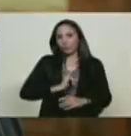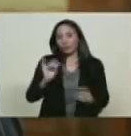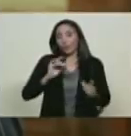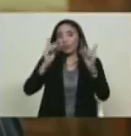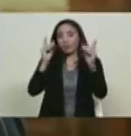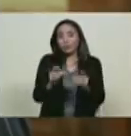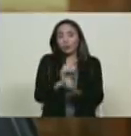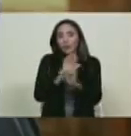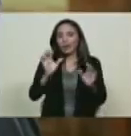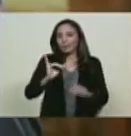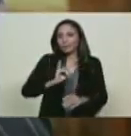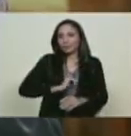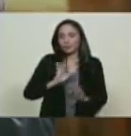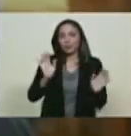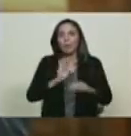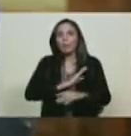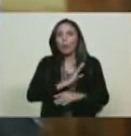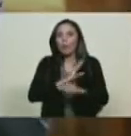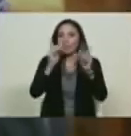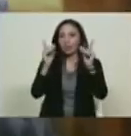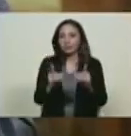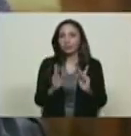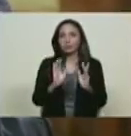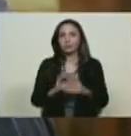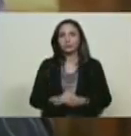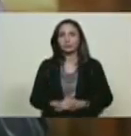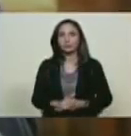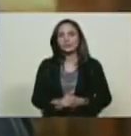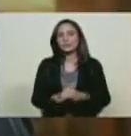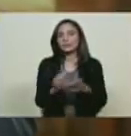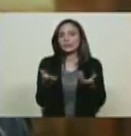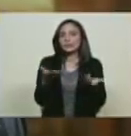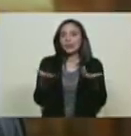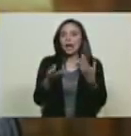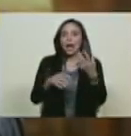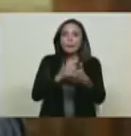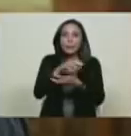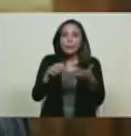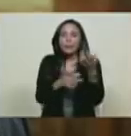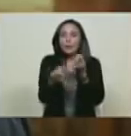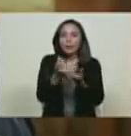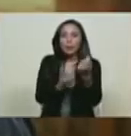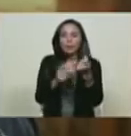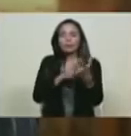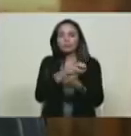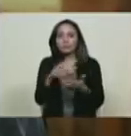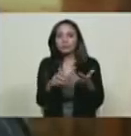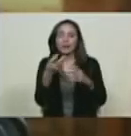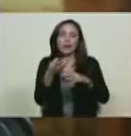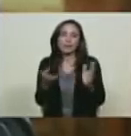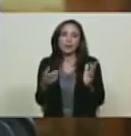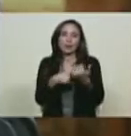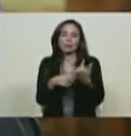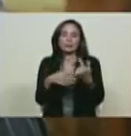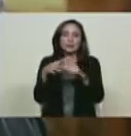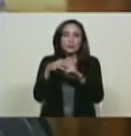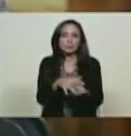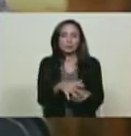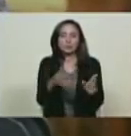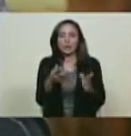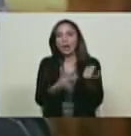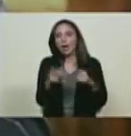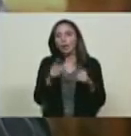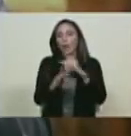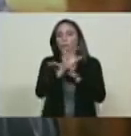decisiones, no nos vamos a prestar a ningún tipo de guerra económica que lo que haría es perjudicar a todos y principalmente a los